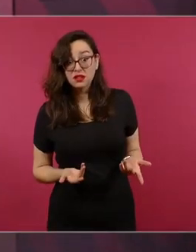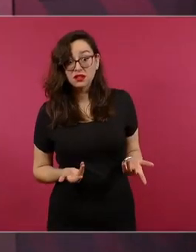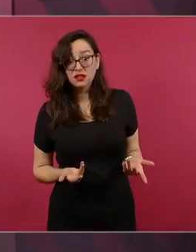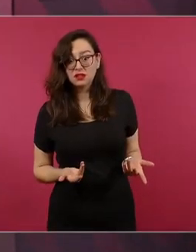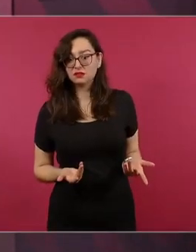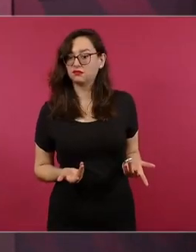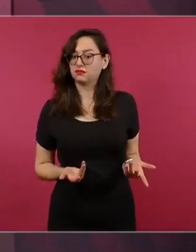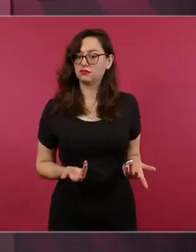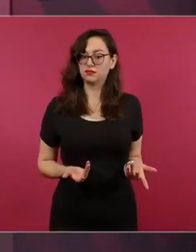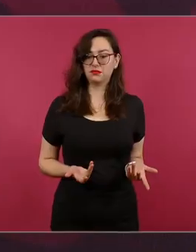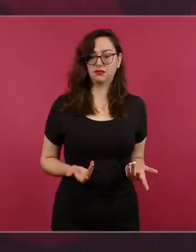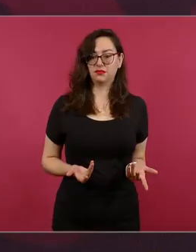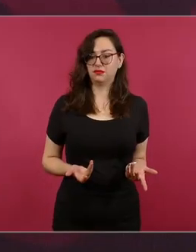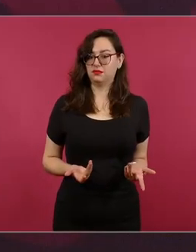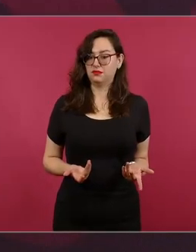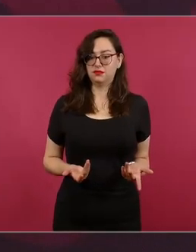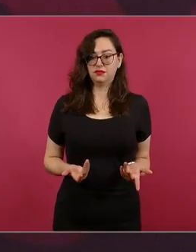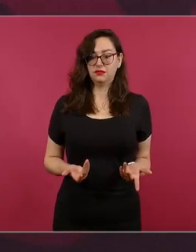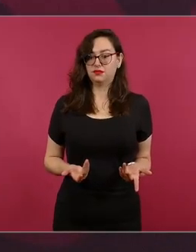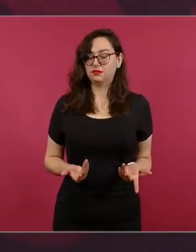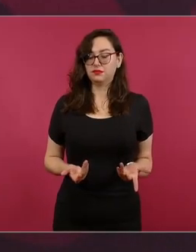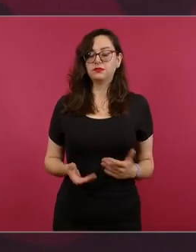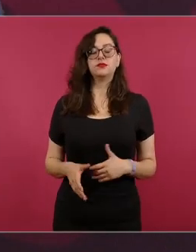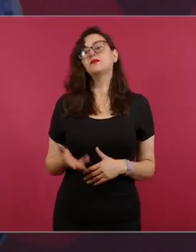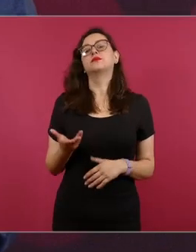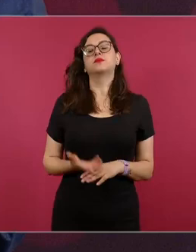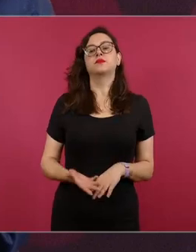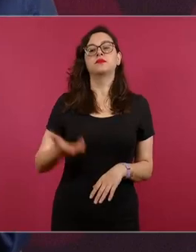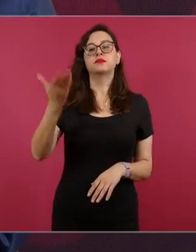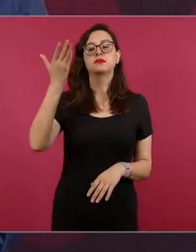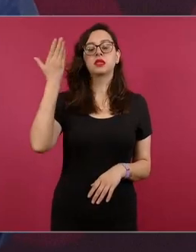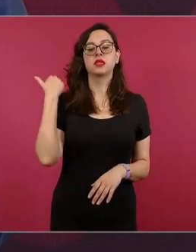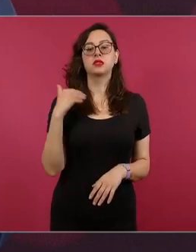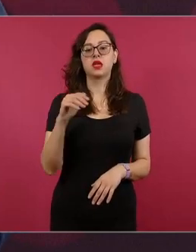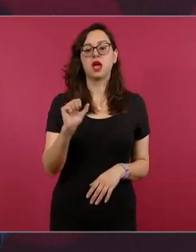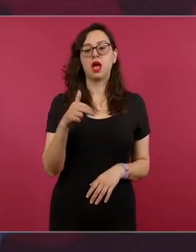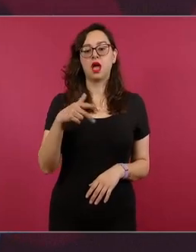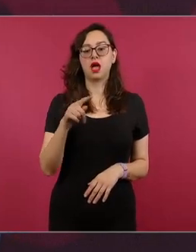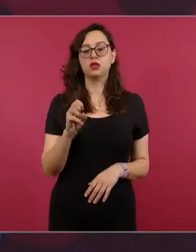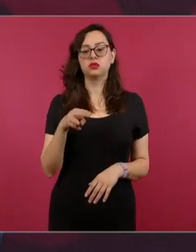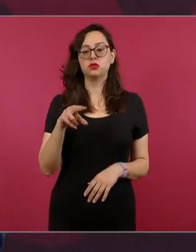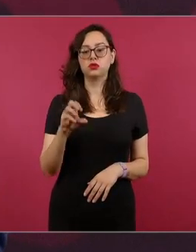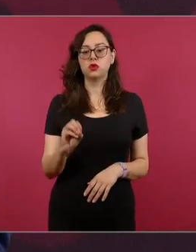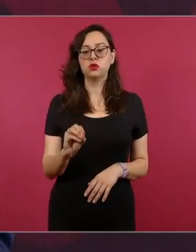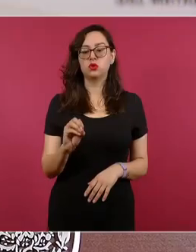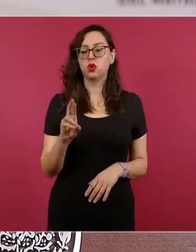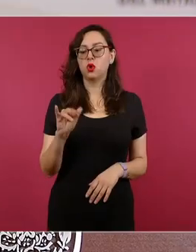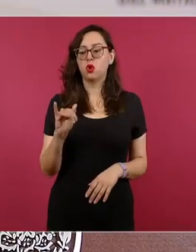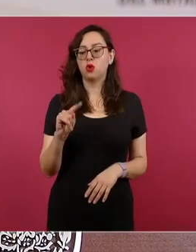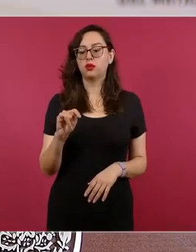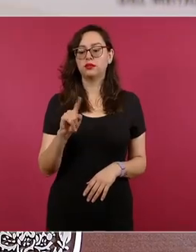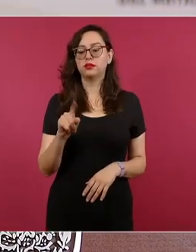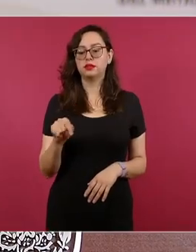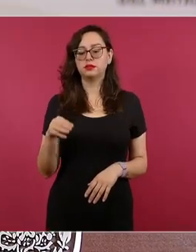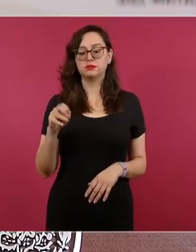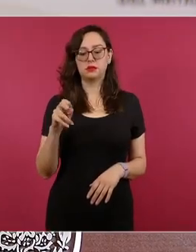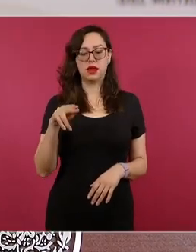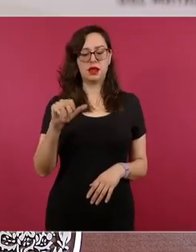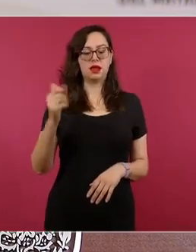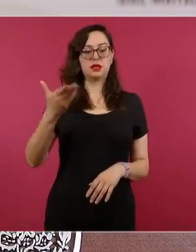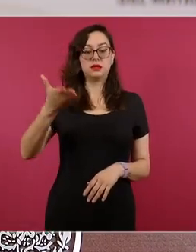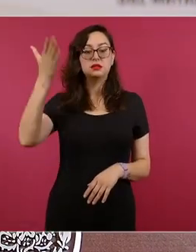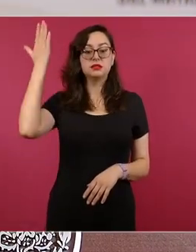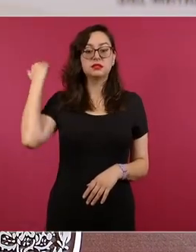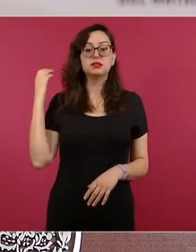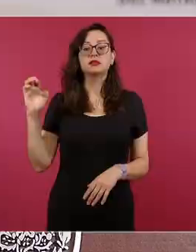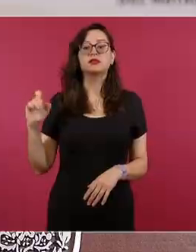Decía don Antonio Ortiz Mena, que fue secretario de Hacienda, que